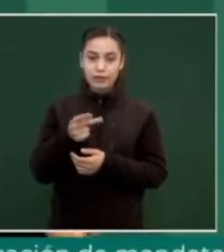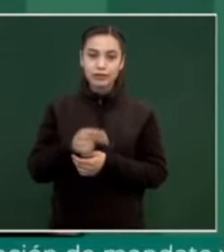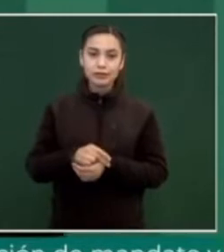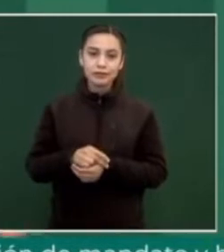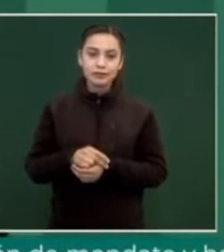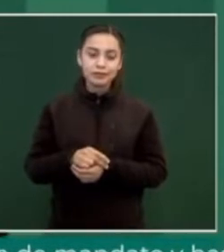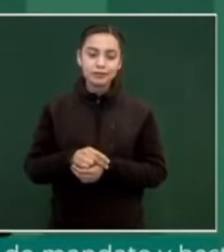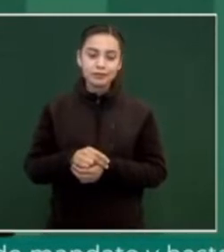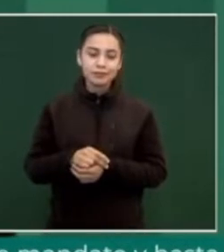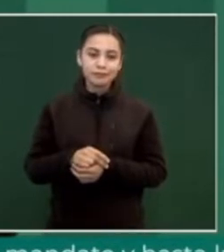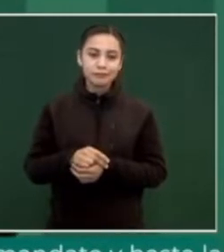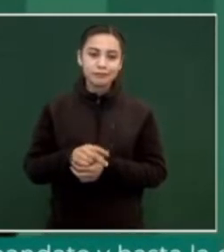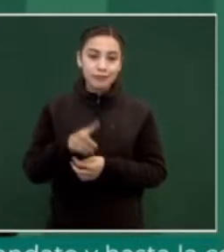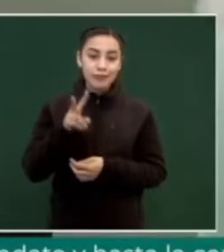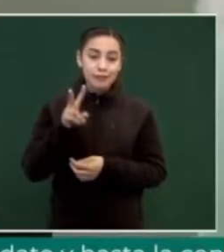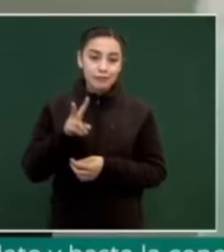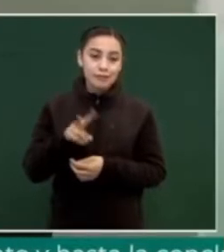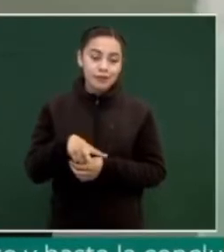traidor